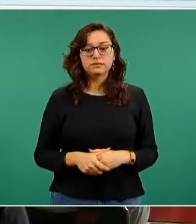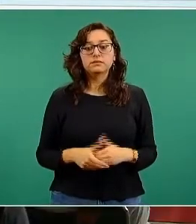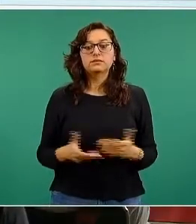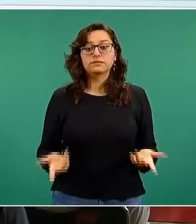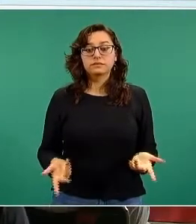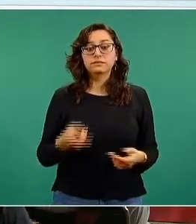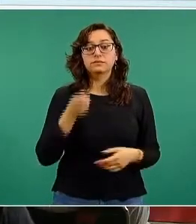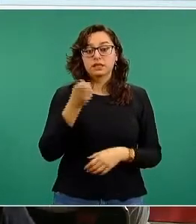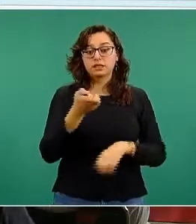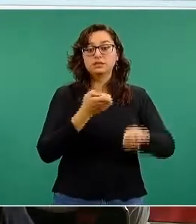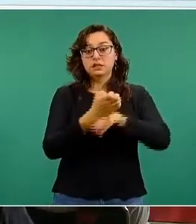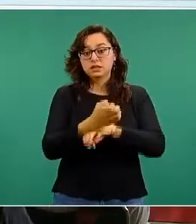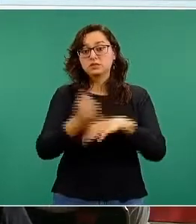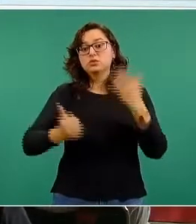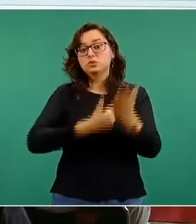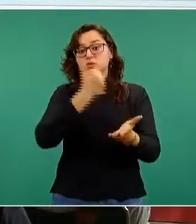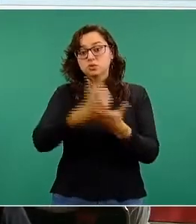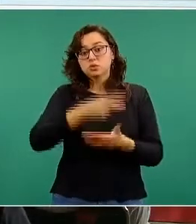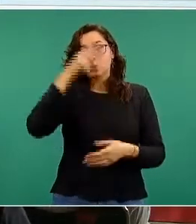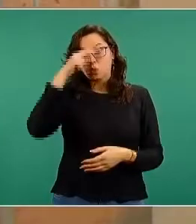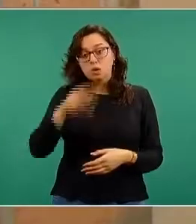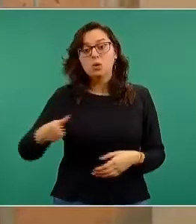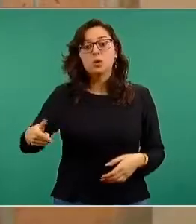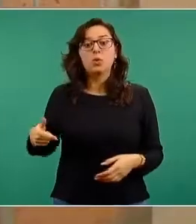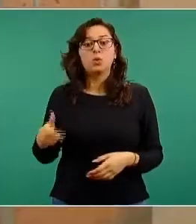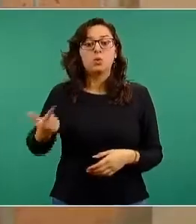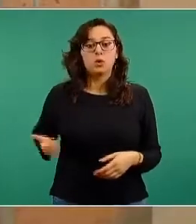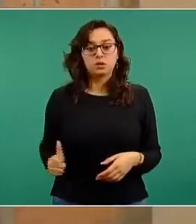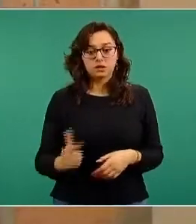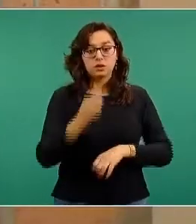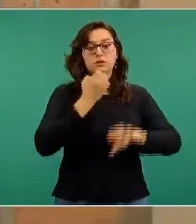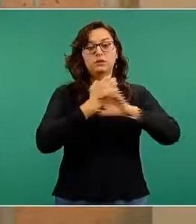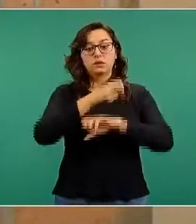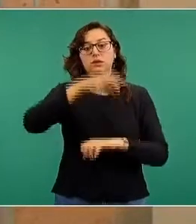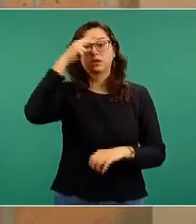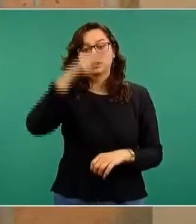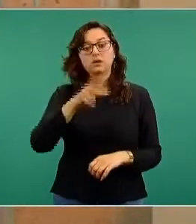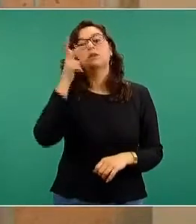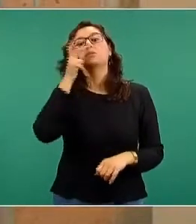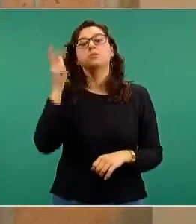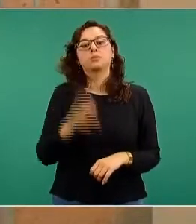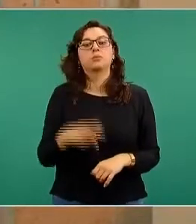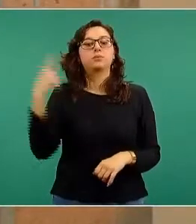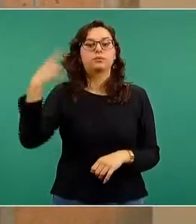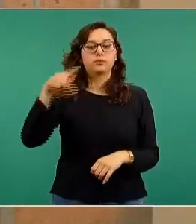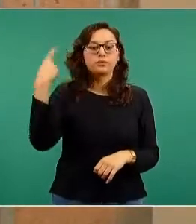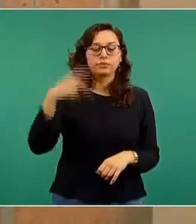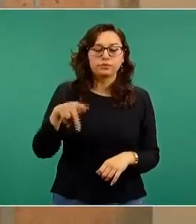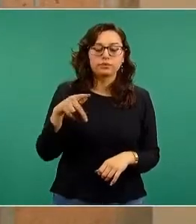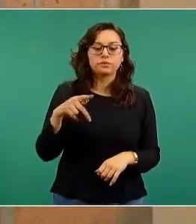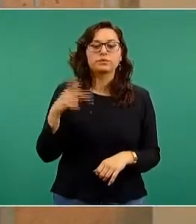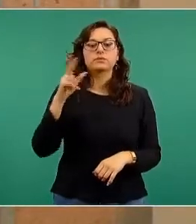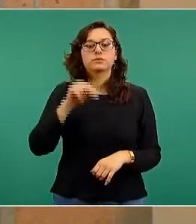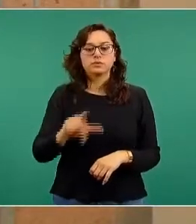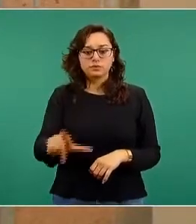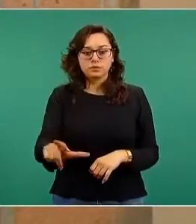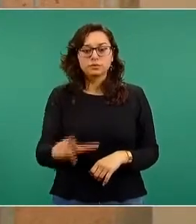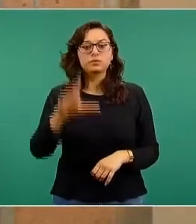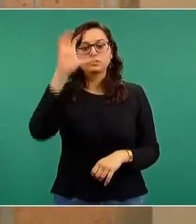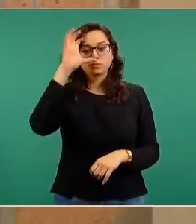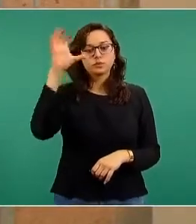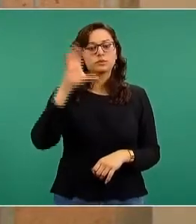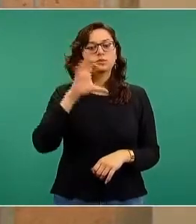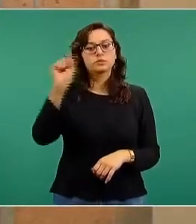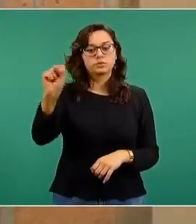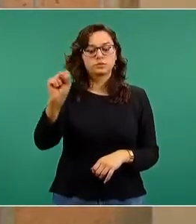estas entidades está la Ciudad de México, Guanajuato, Estado de México, Hidalgo, Puebla, Nuevo León,